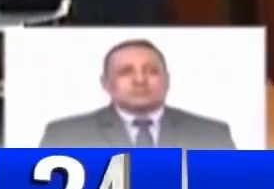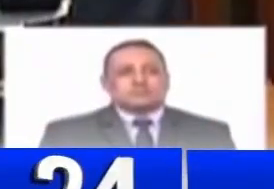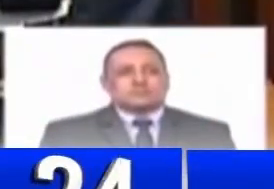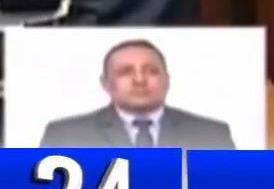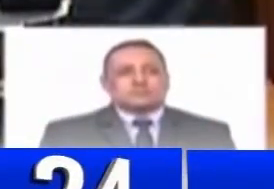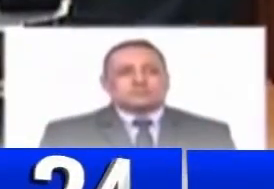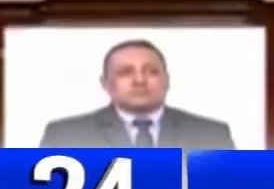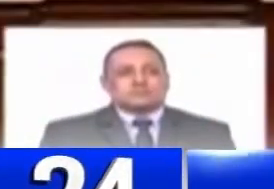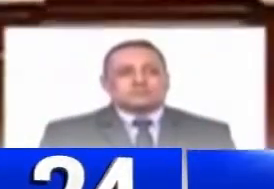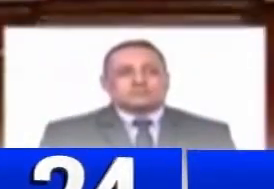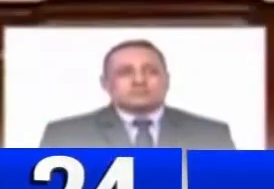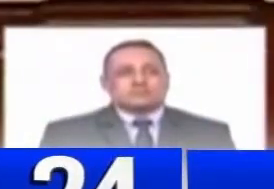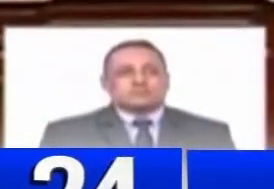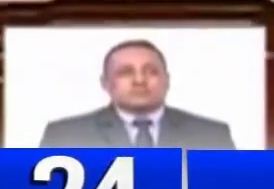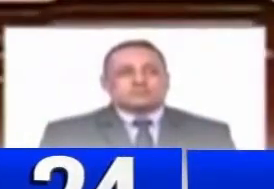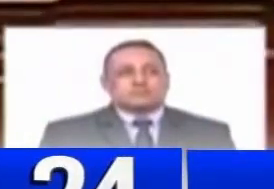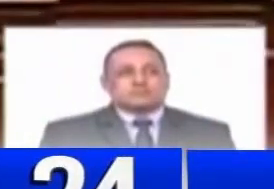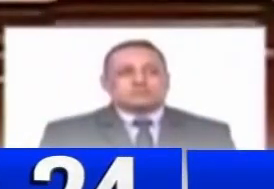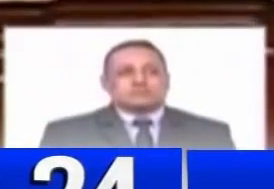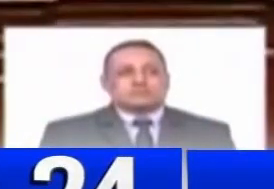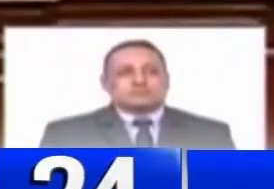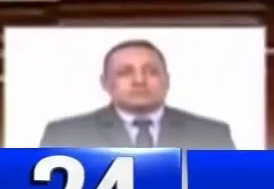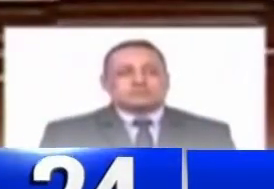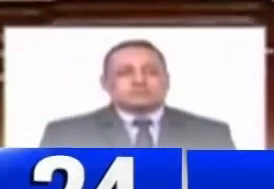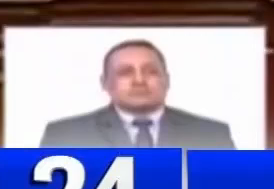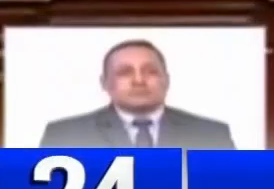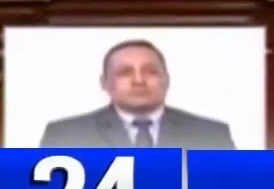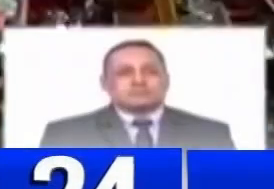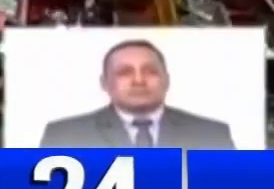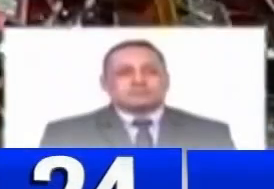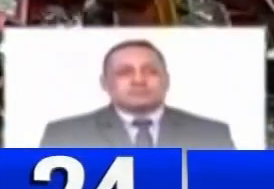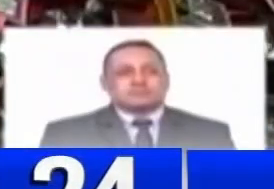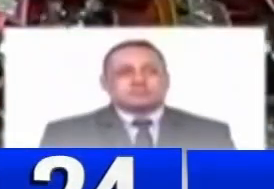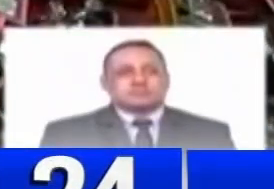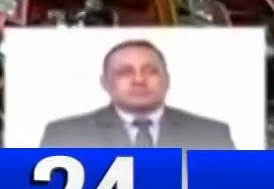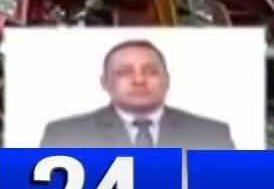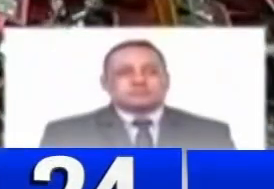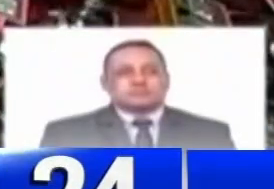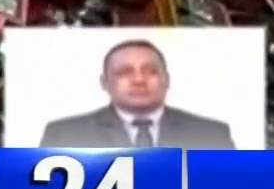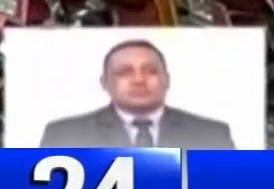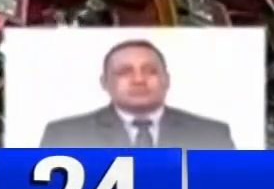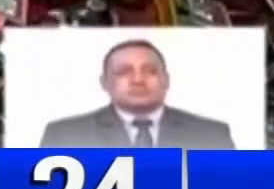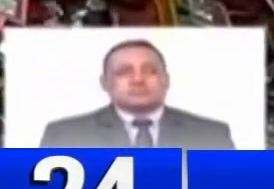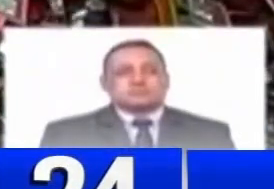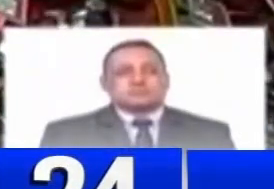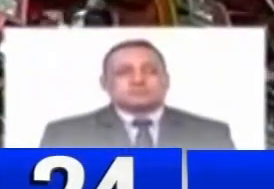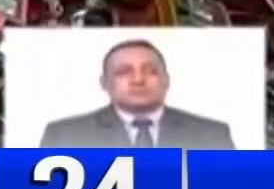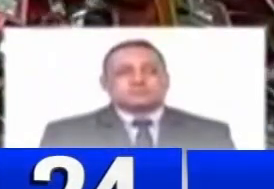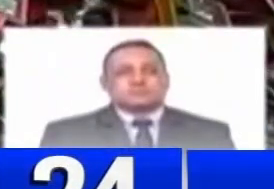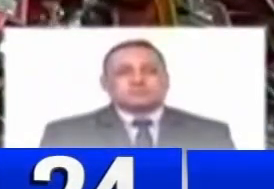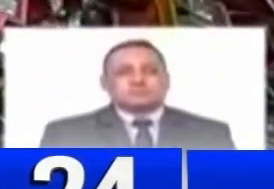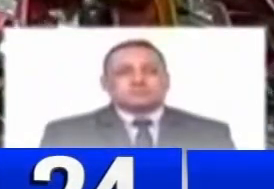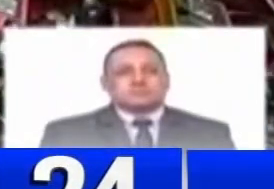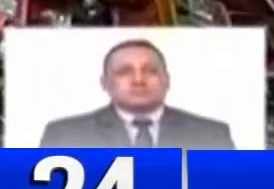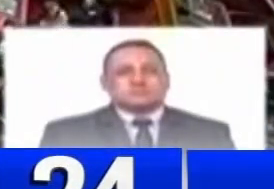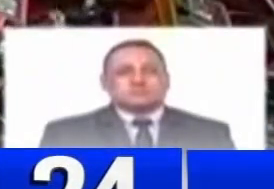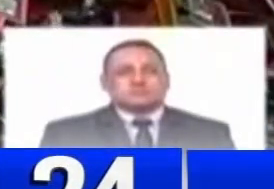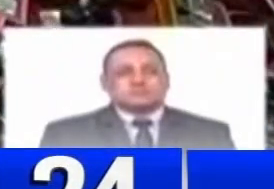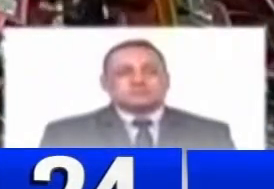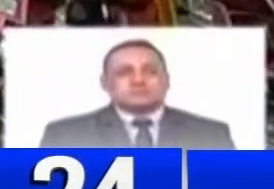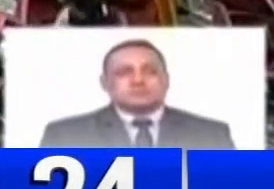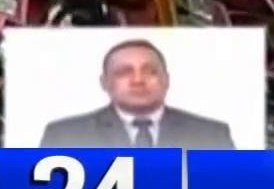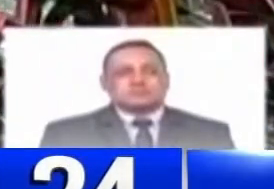Tras ese momento, el presidente del Congreso, Eduardo Salguana, brindó declaraciones a la prensa y reiteró que mantendrá un